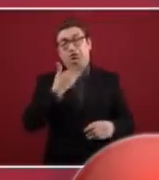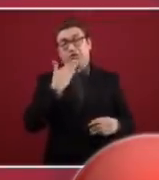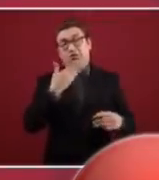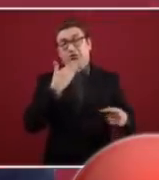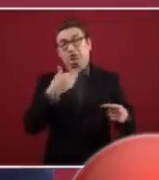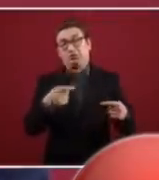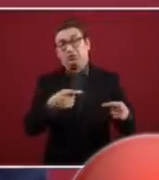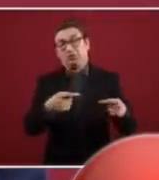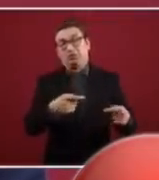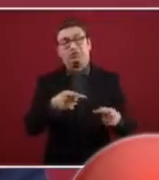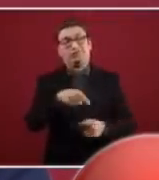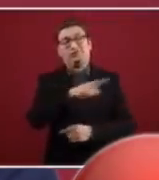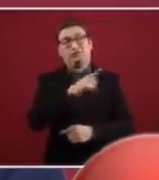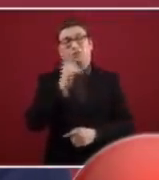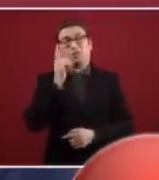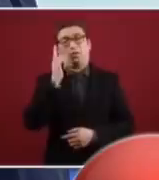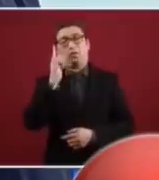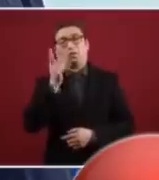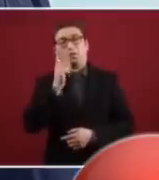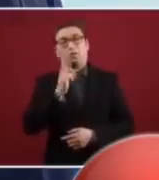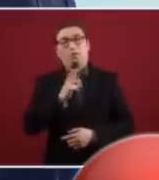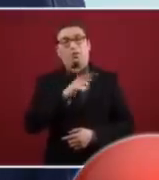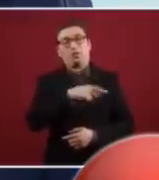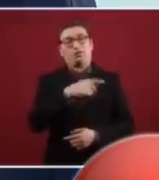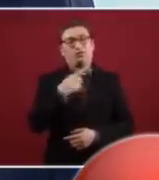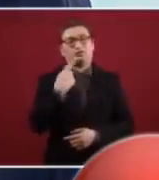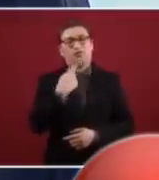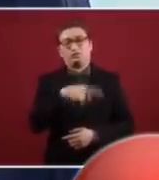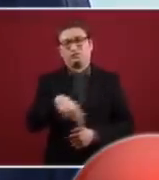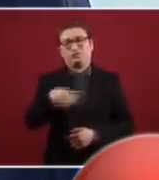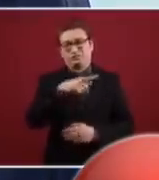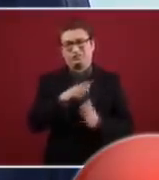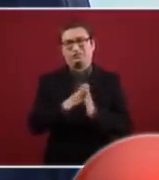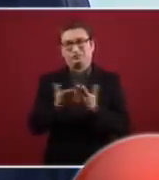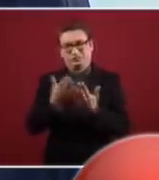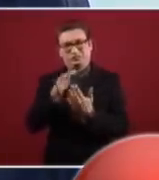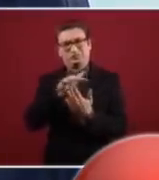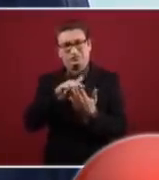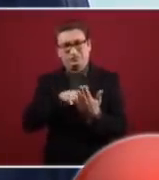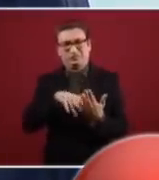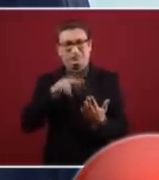se dieran el tiempo de leer,